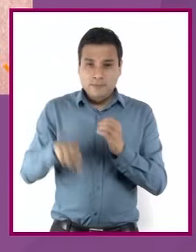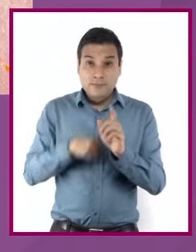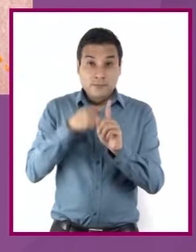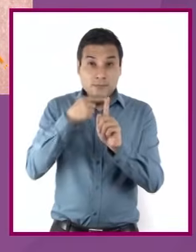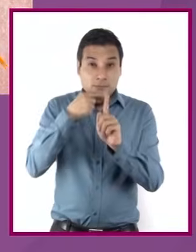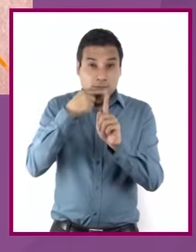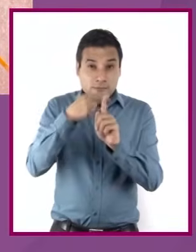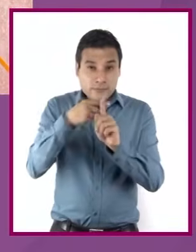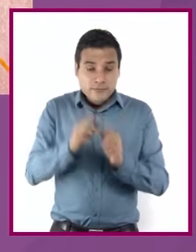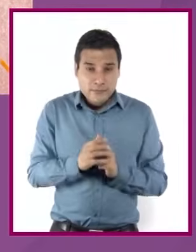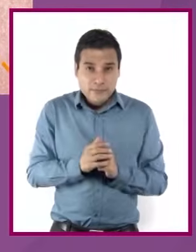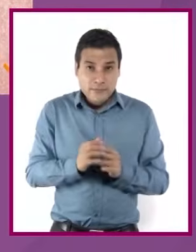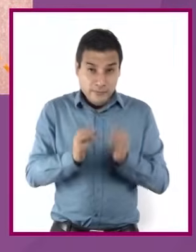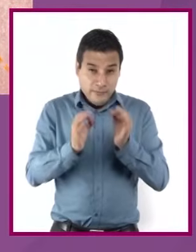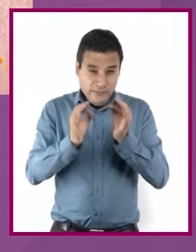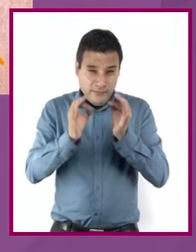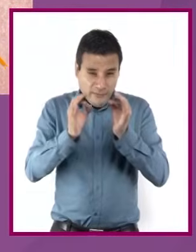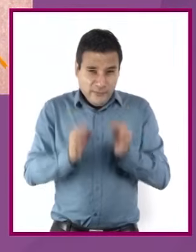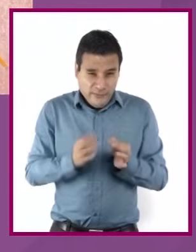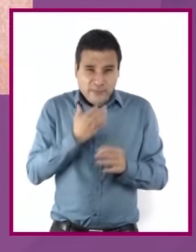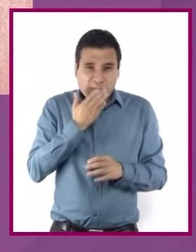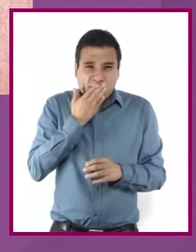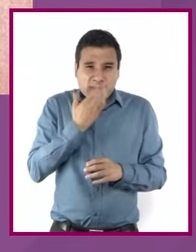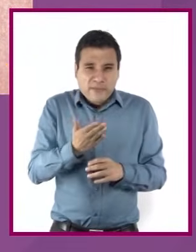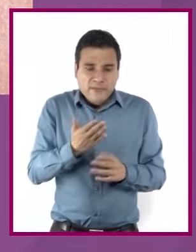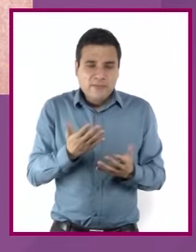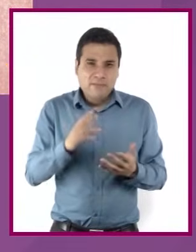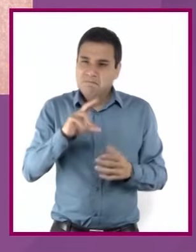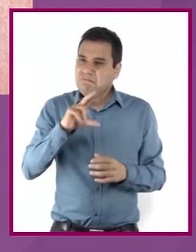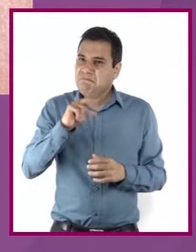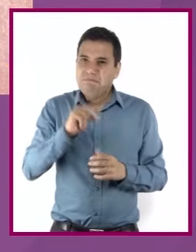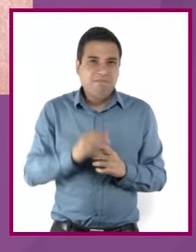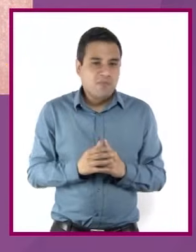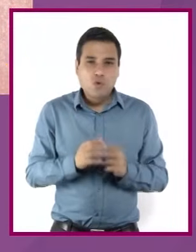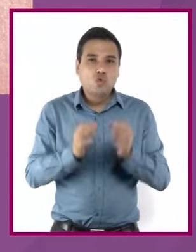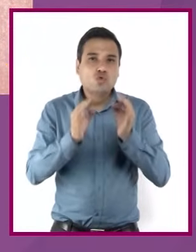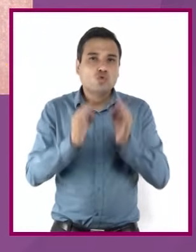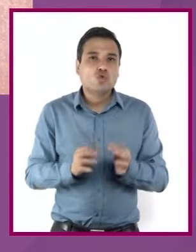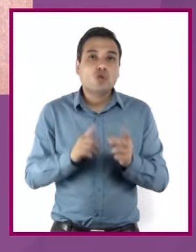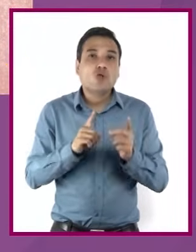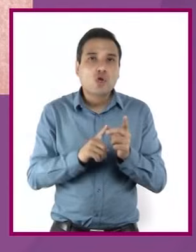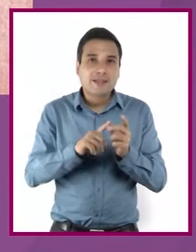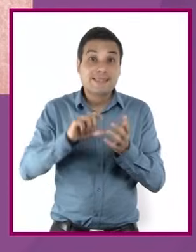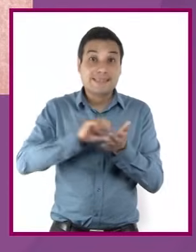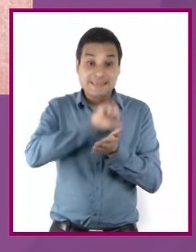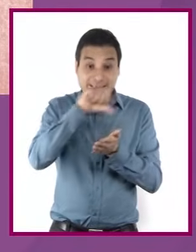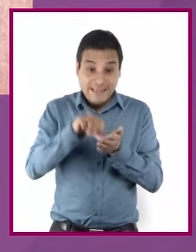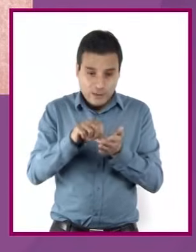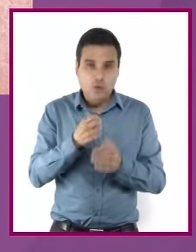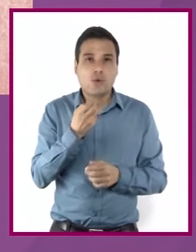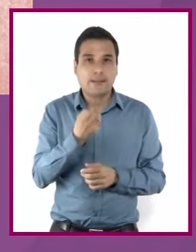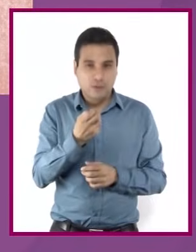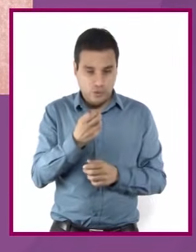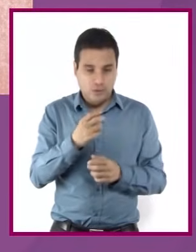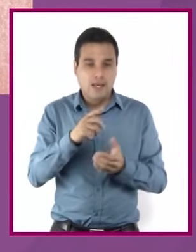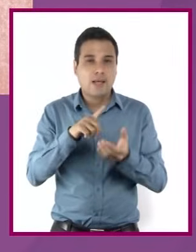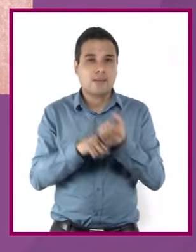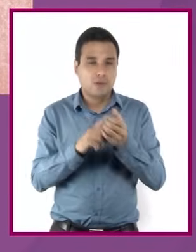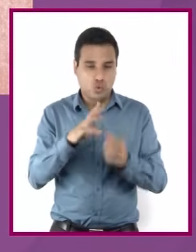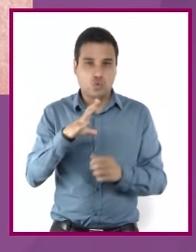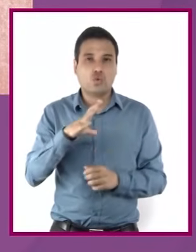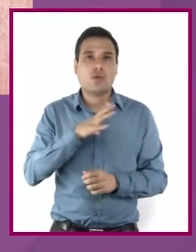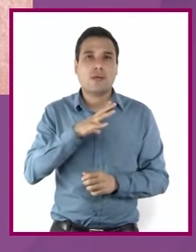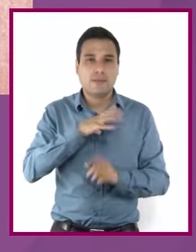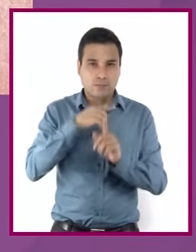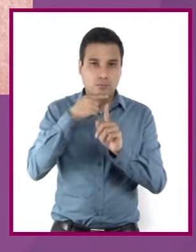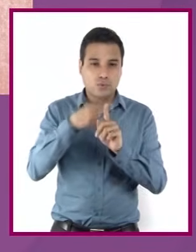encontraba distribuida homogéneamente, sino localizada en lo que denominó el núcleo del átomo, mientras que los electrones